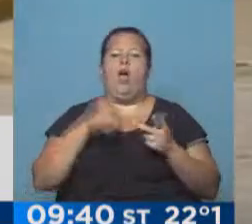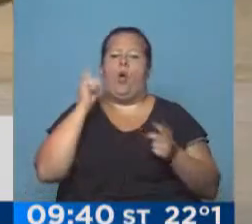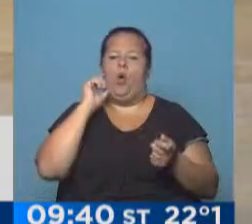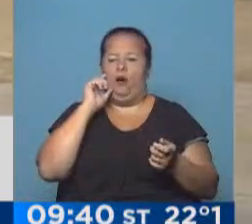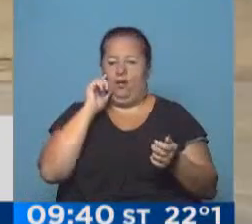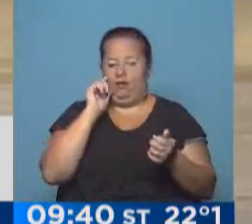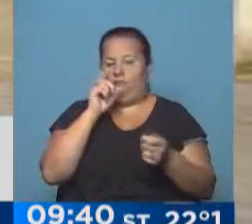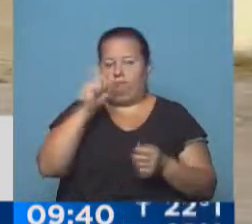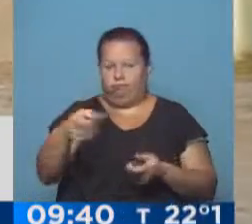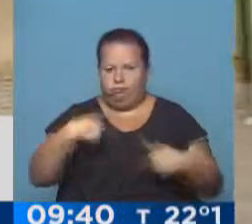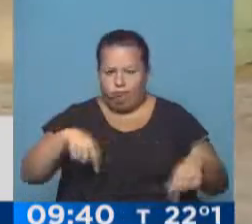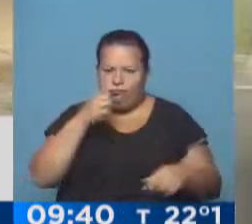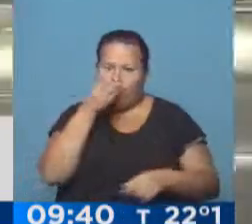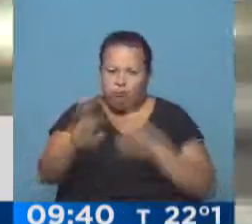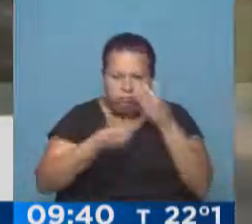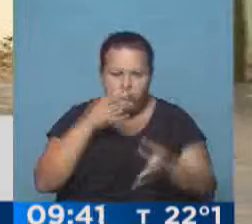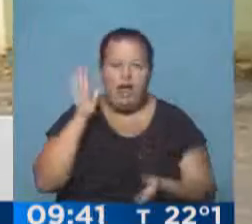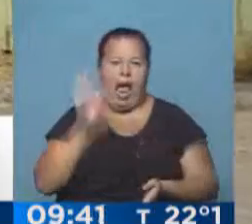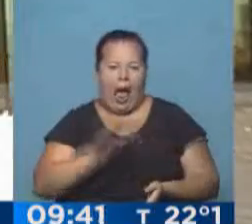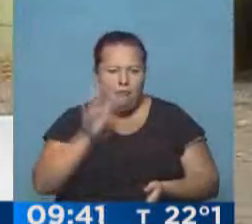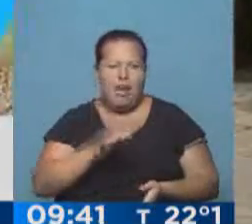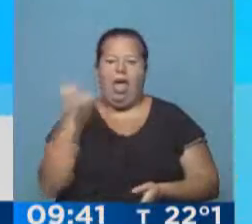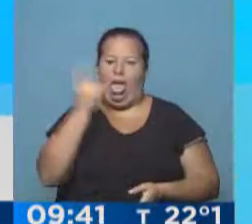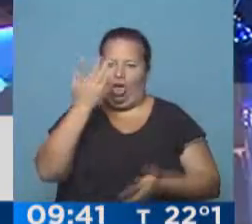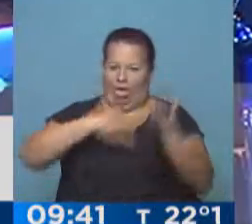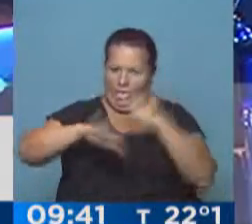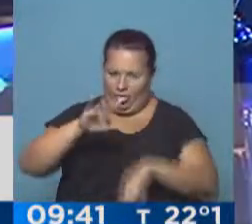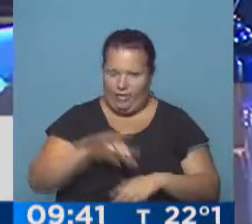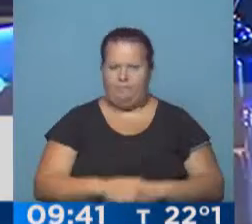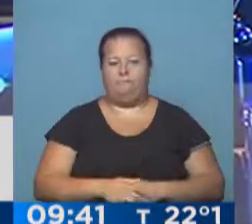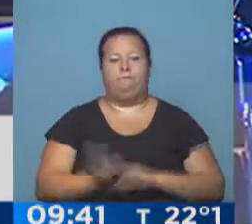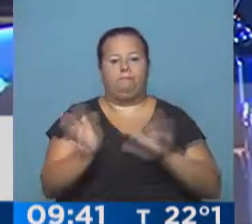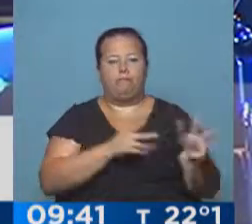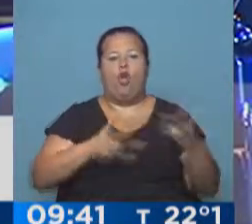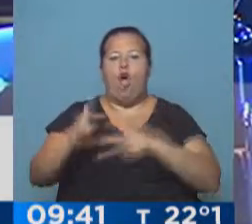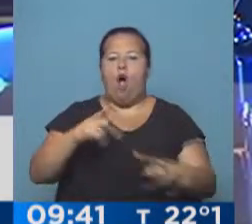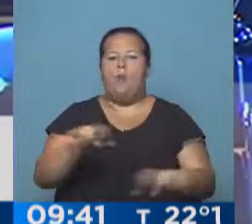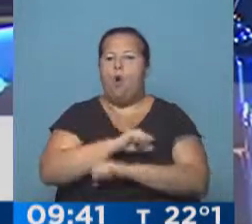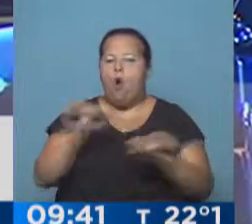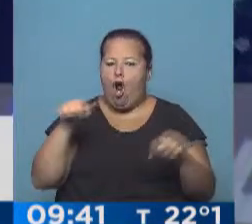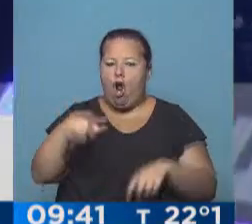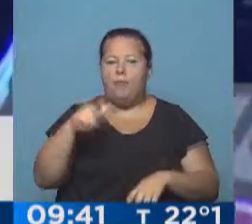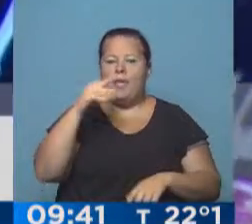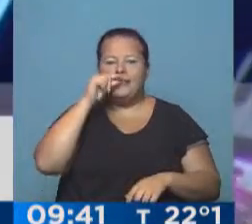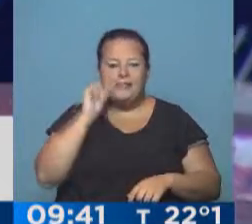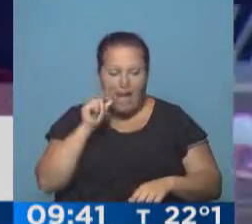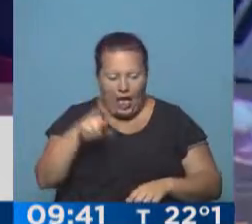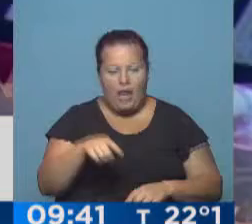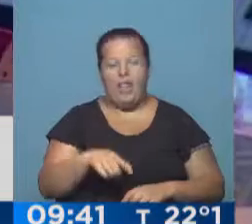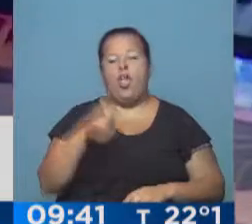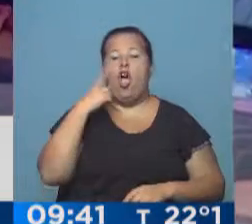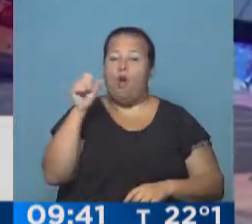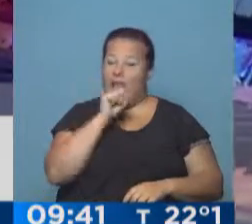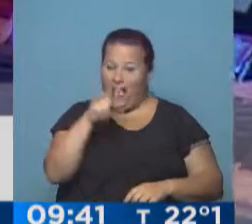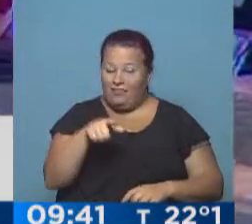de secretos extorsión y falso testimonio operaron de urgencia a charly el